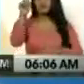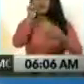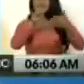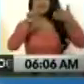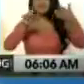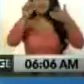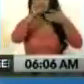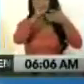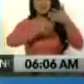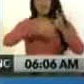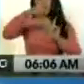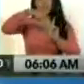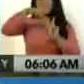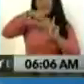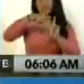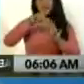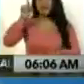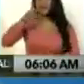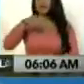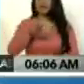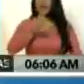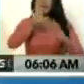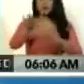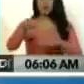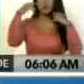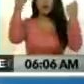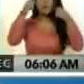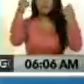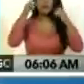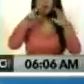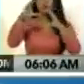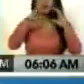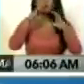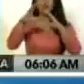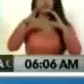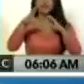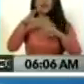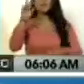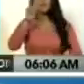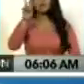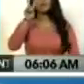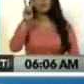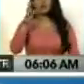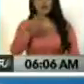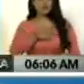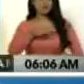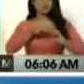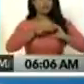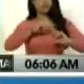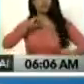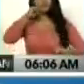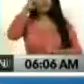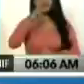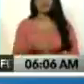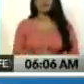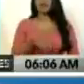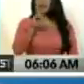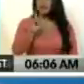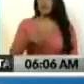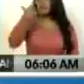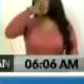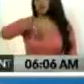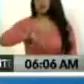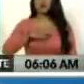varios espacios de Venezolana de Televisión apoyando la campaña comunicacional de Venezuela Corazón Indestructible. También la gente realizándose,